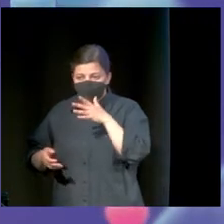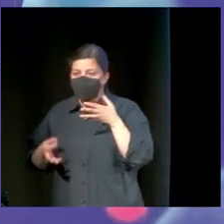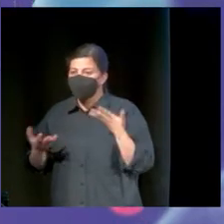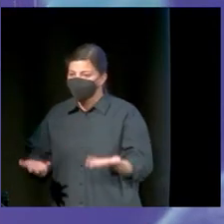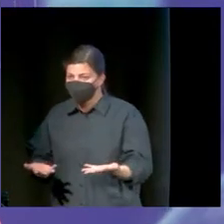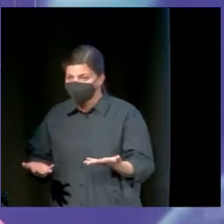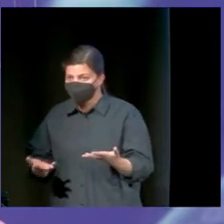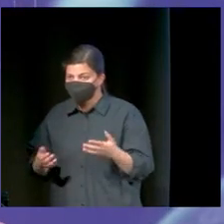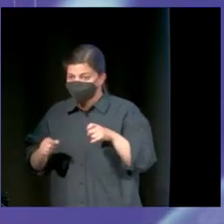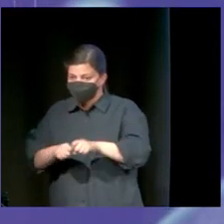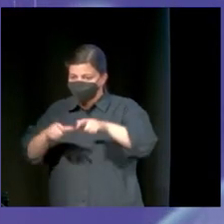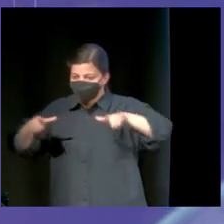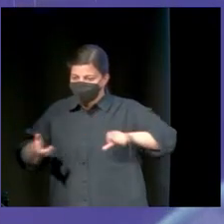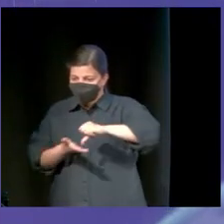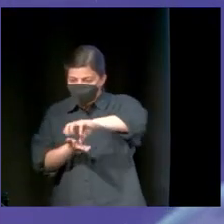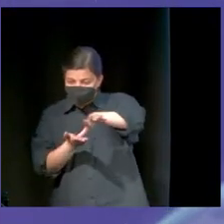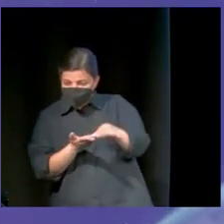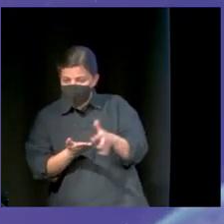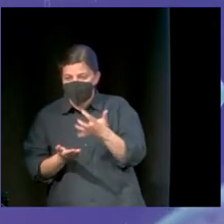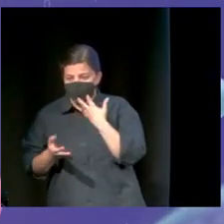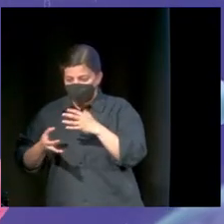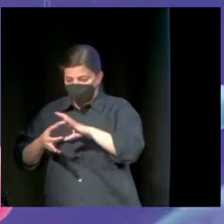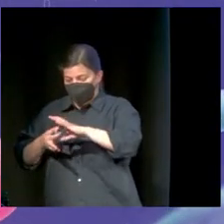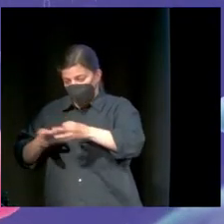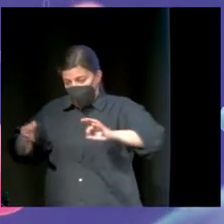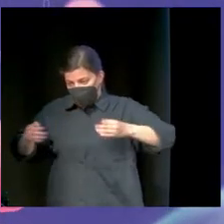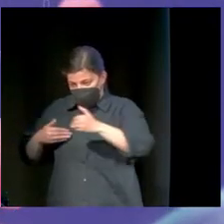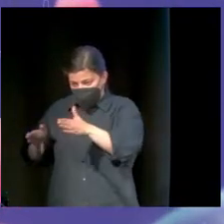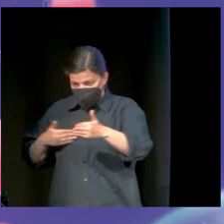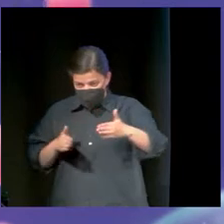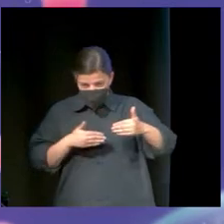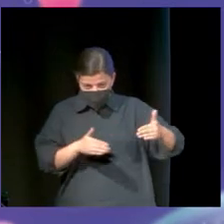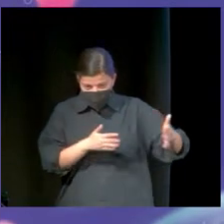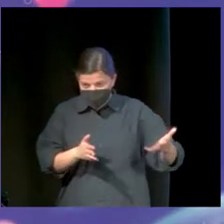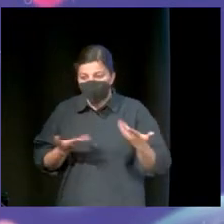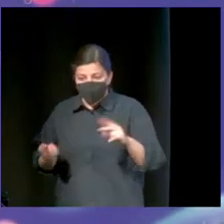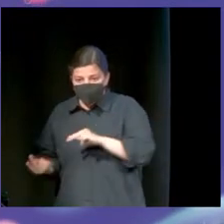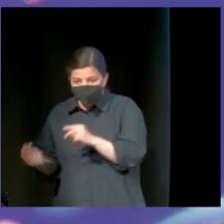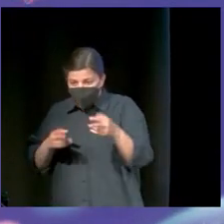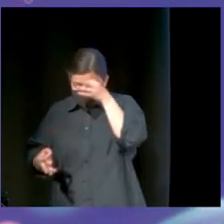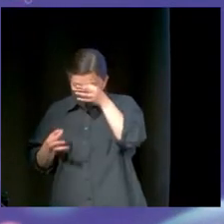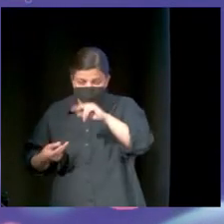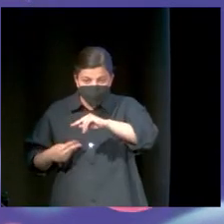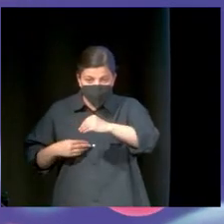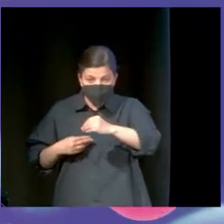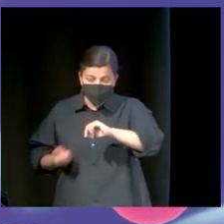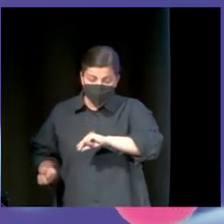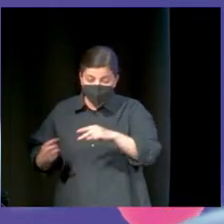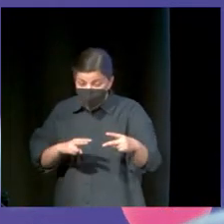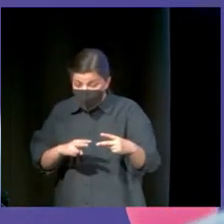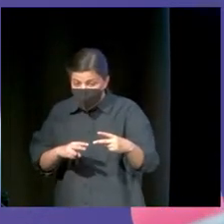en plataformas descentralizadas como las cadenas de bloques que se basan en hacer transacciones y si hay una transacción